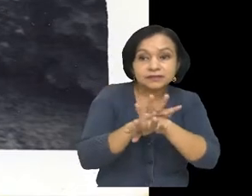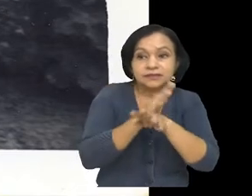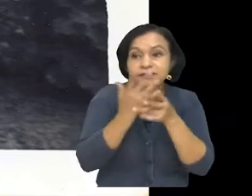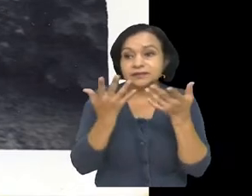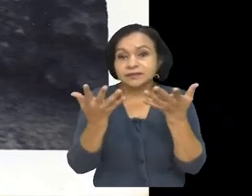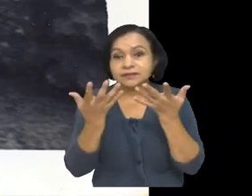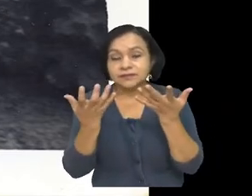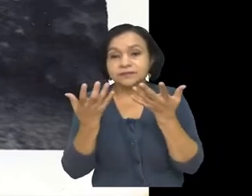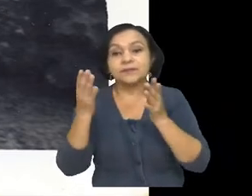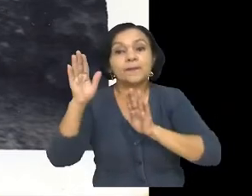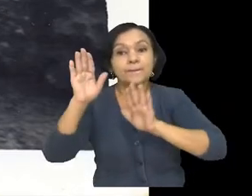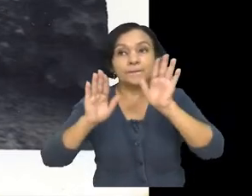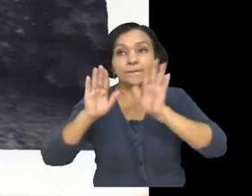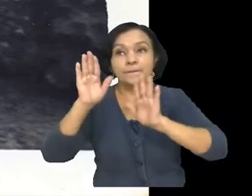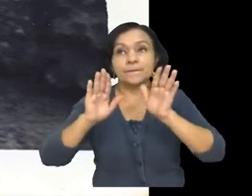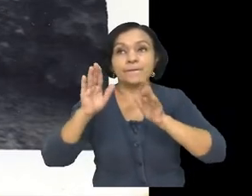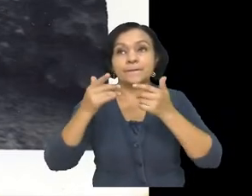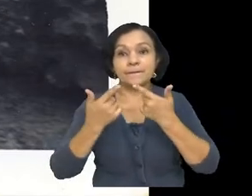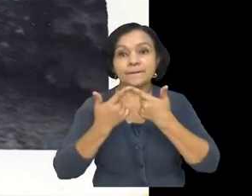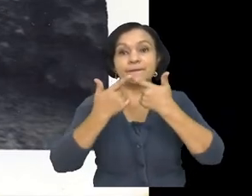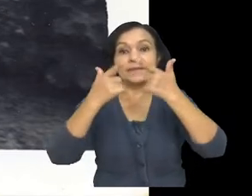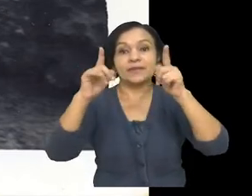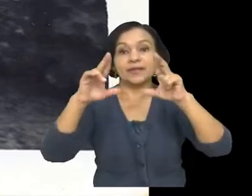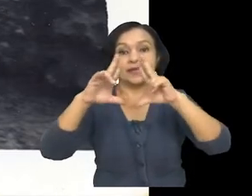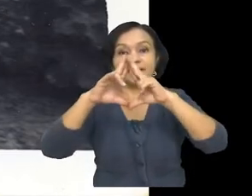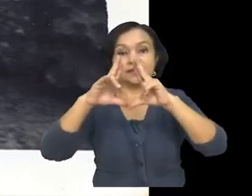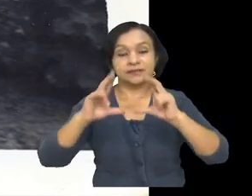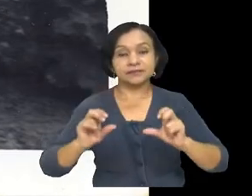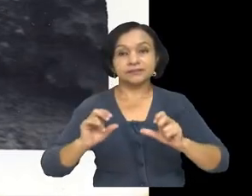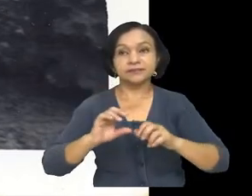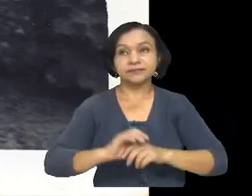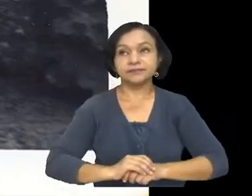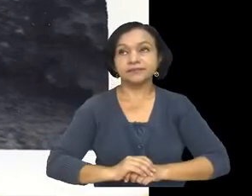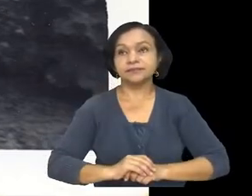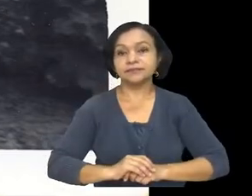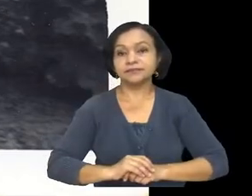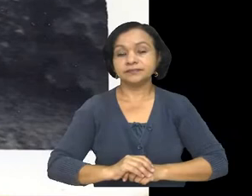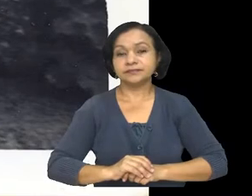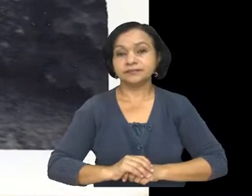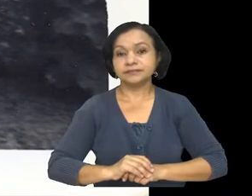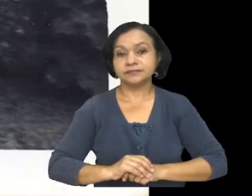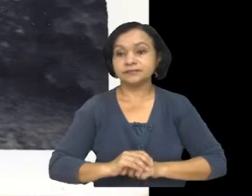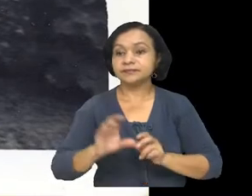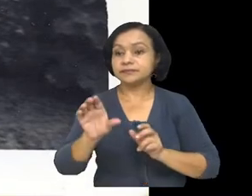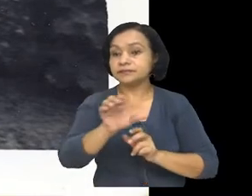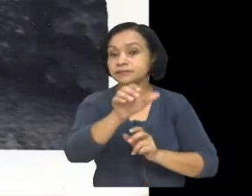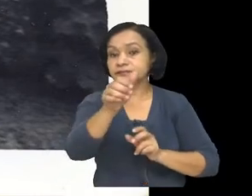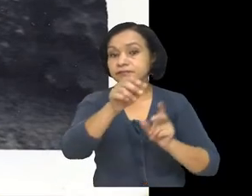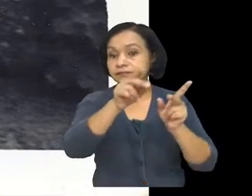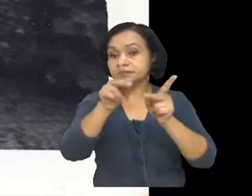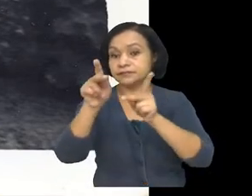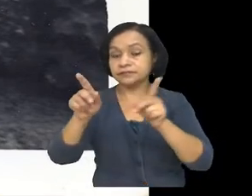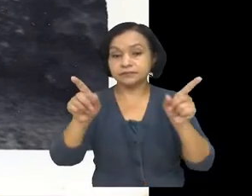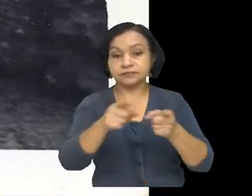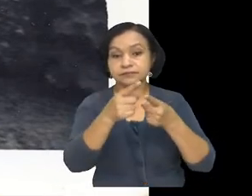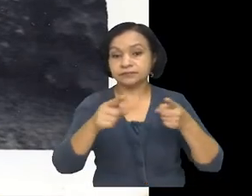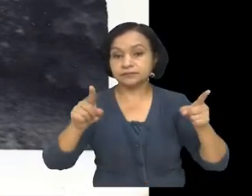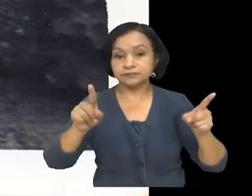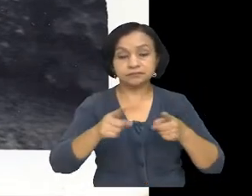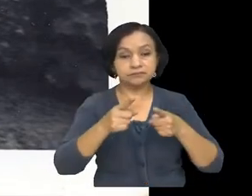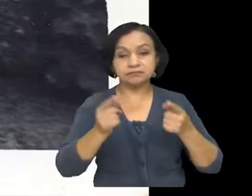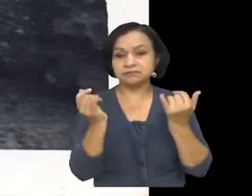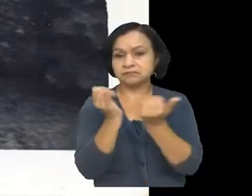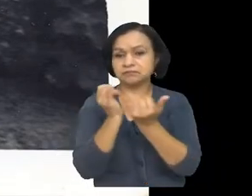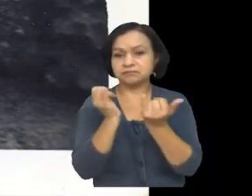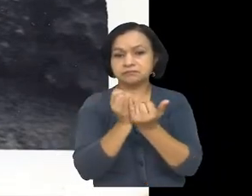ser partícipe de la liberación de Nicaragua. Y igual otros compañeros de la orquesta, músicos, se fueron